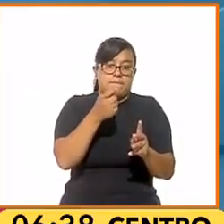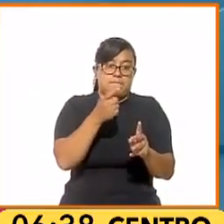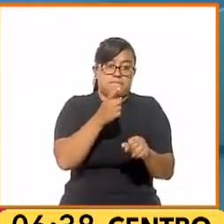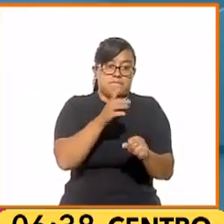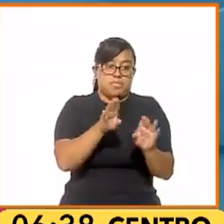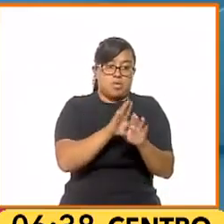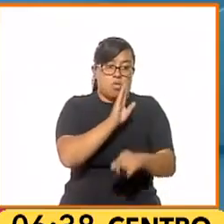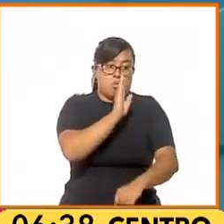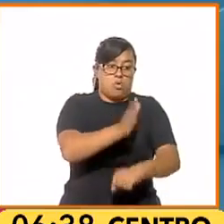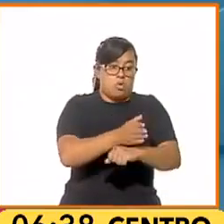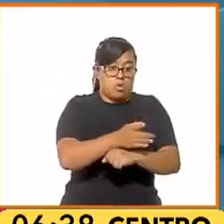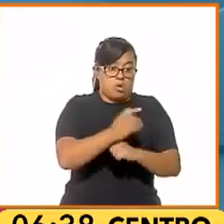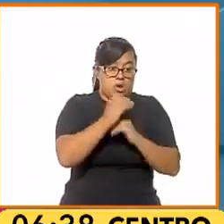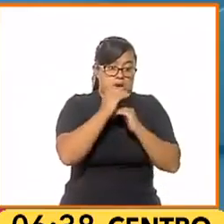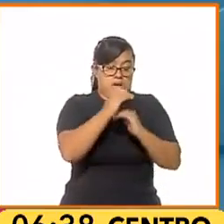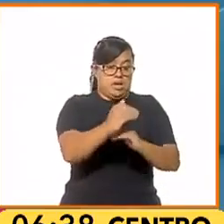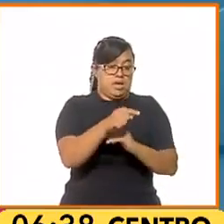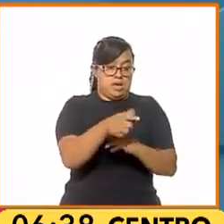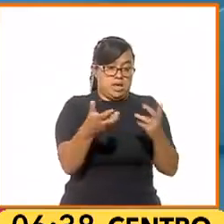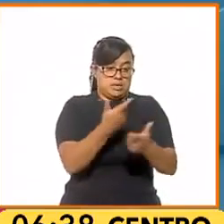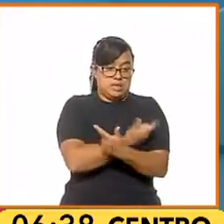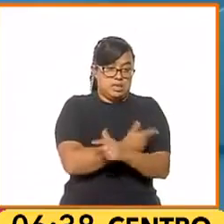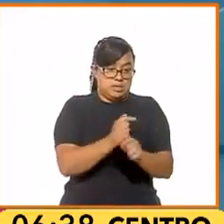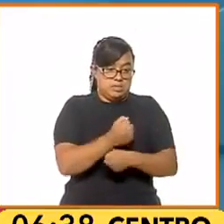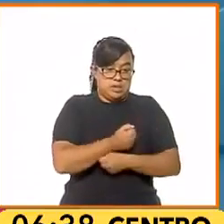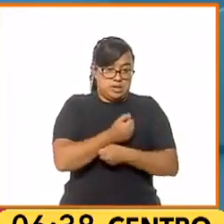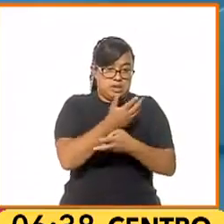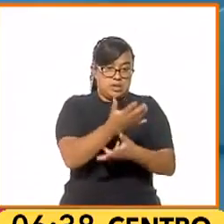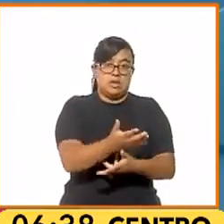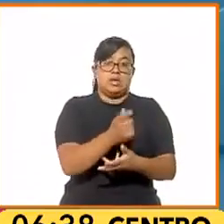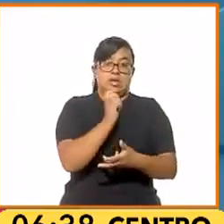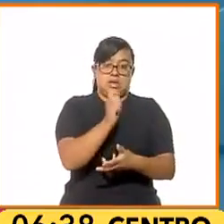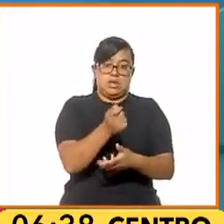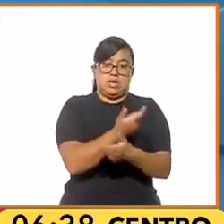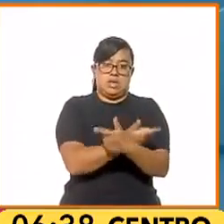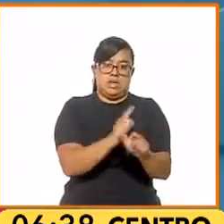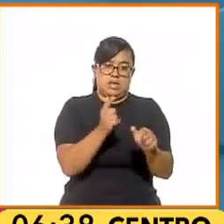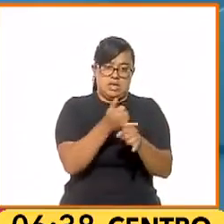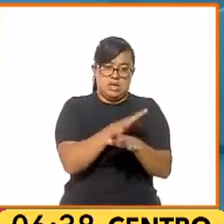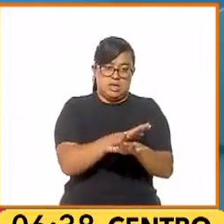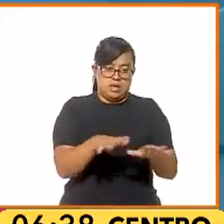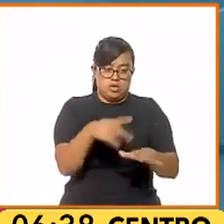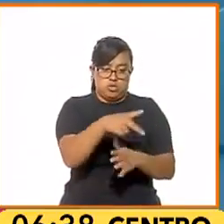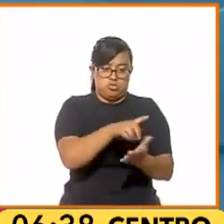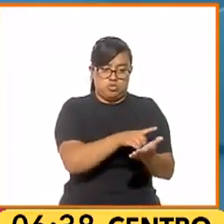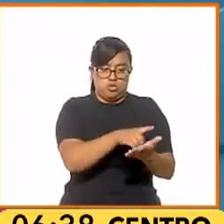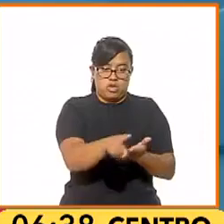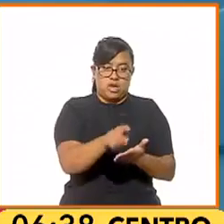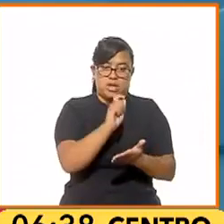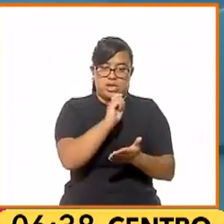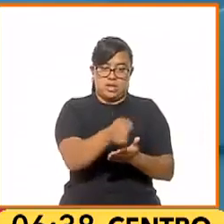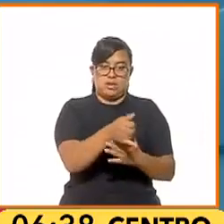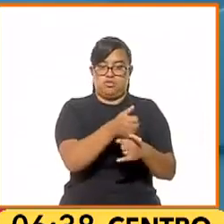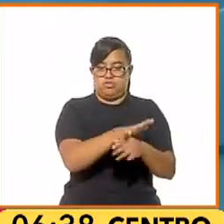censura, limitación al ejercicio de la libertad de expresión, de la libertad de información, del derecho a la información.